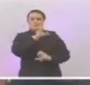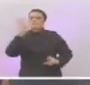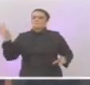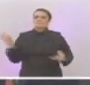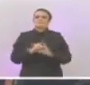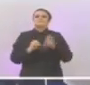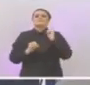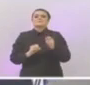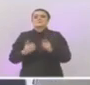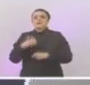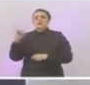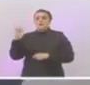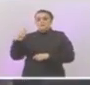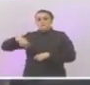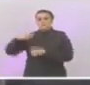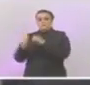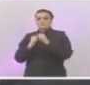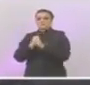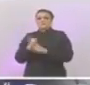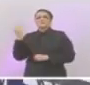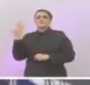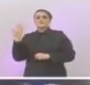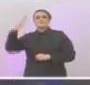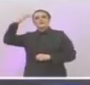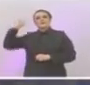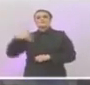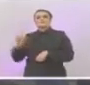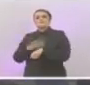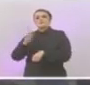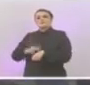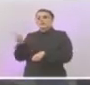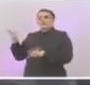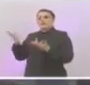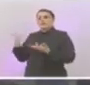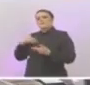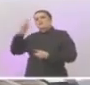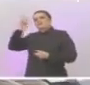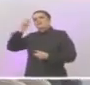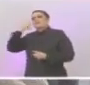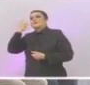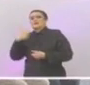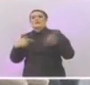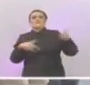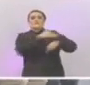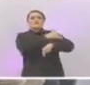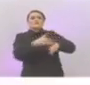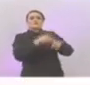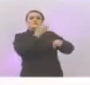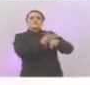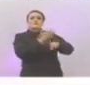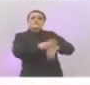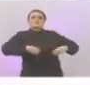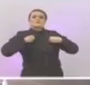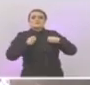que permitió que en junio de este año 50 adultos mayores realizaran su sueño de reunirse con sus seres queridos en Estados